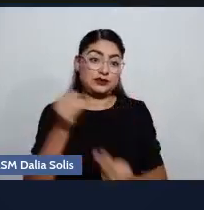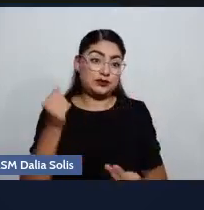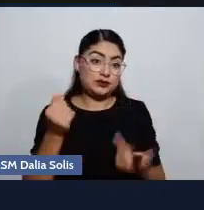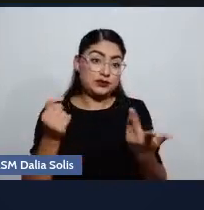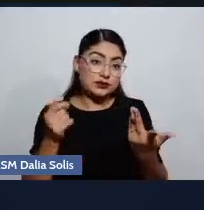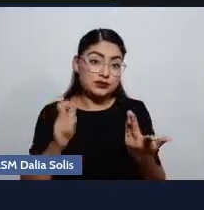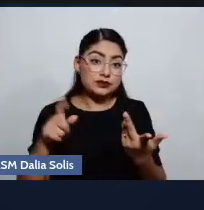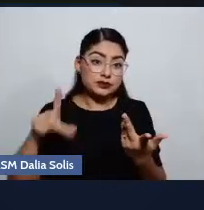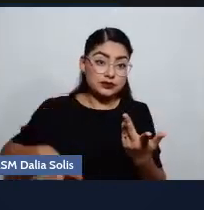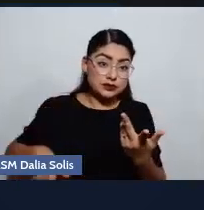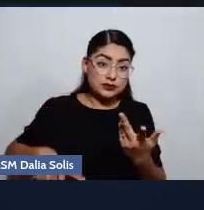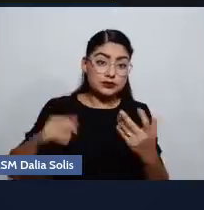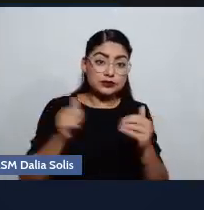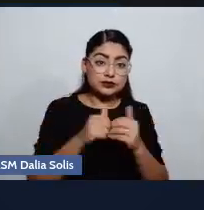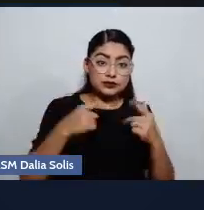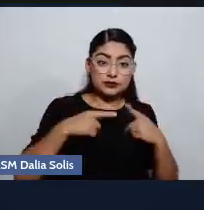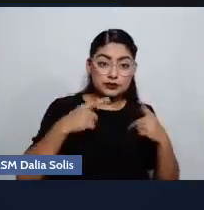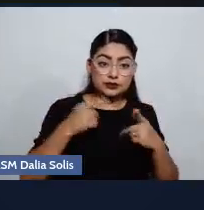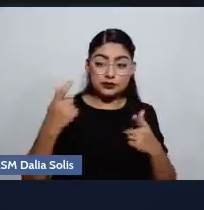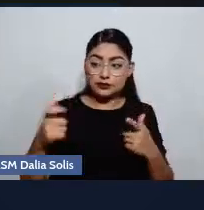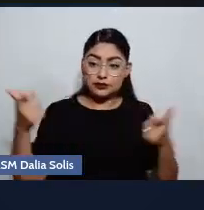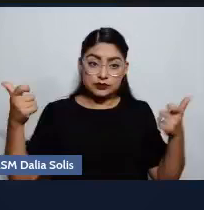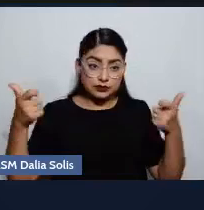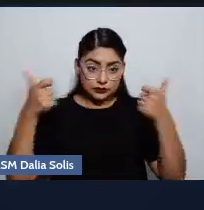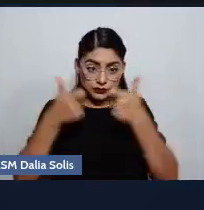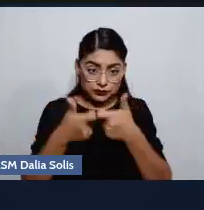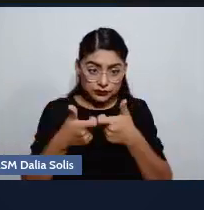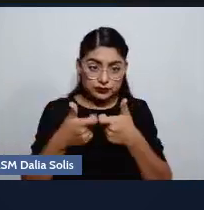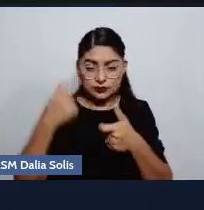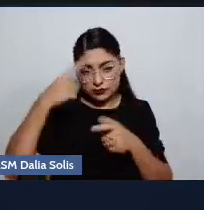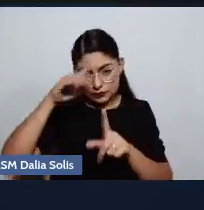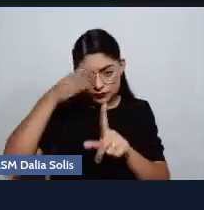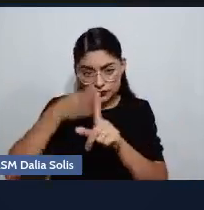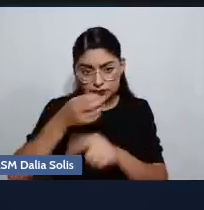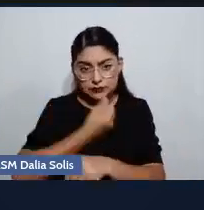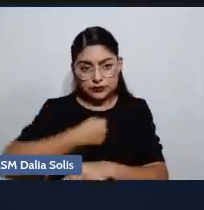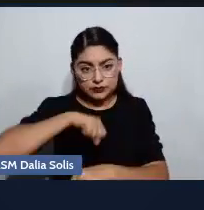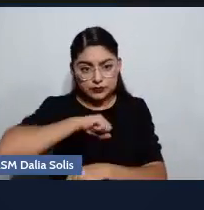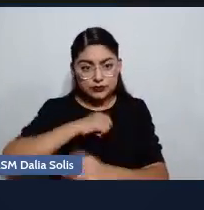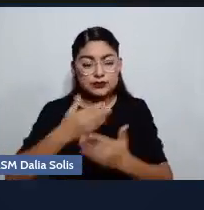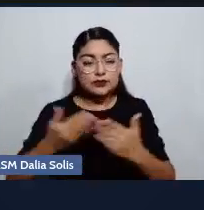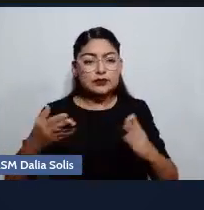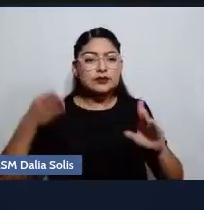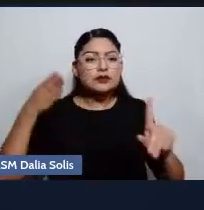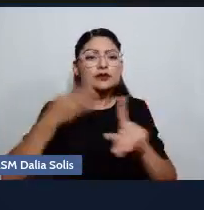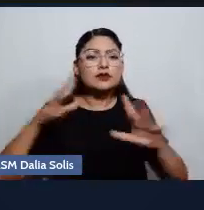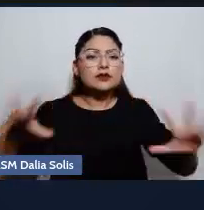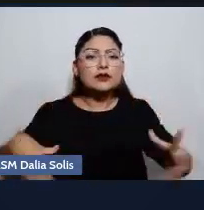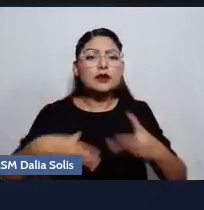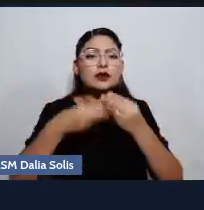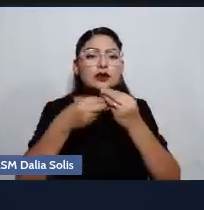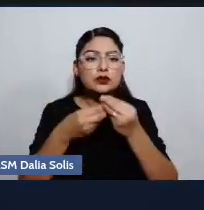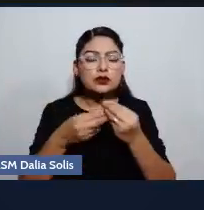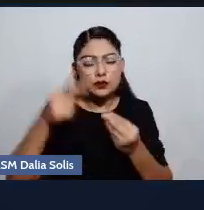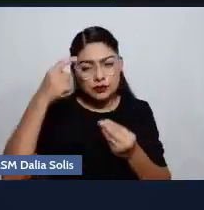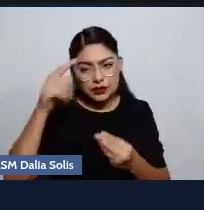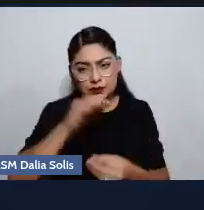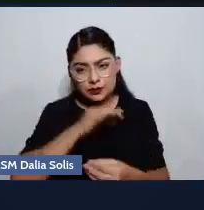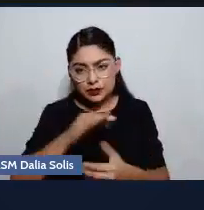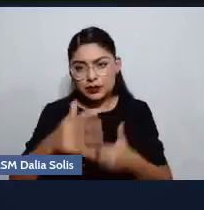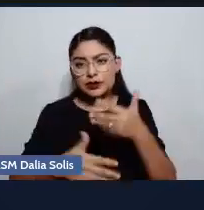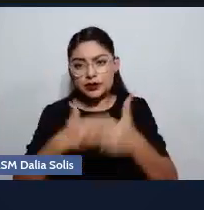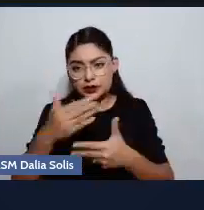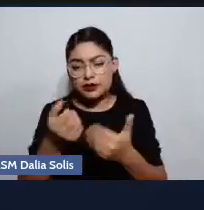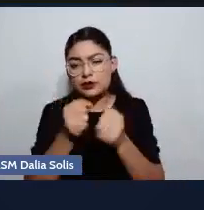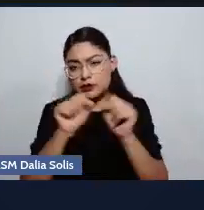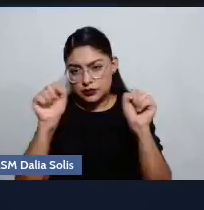todas las aportaciones se conjunten y se abra como un sistema universal, ¿no? Que ya no